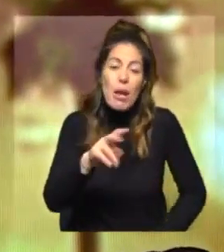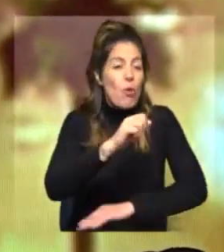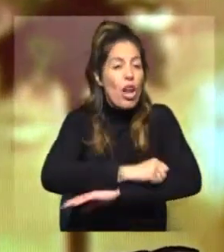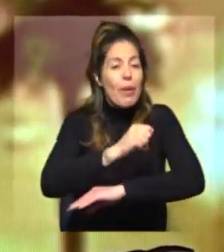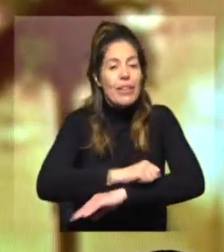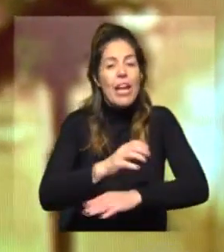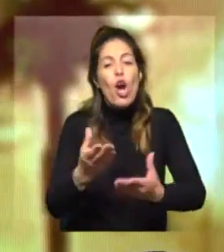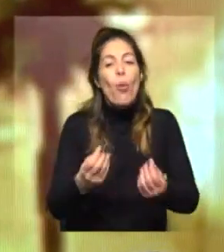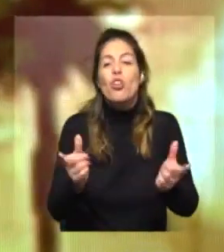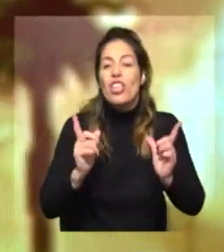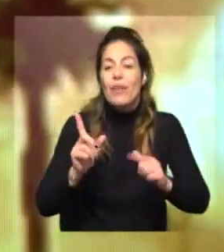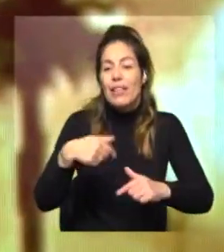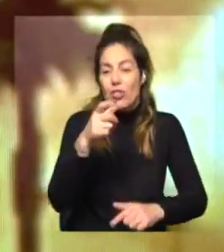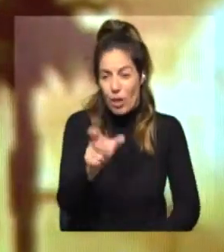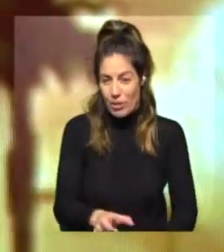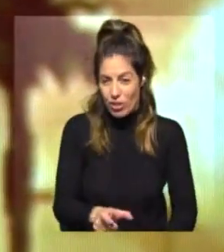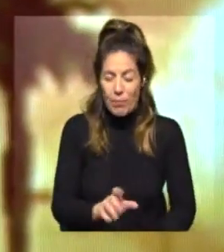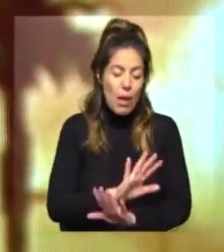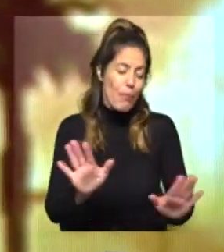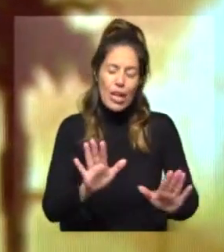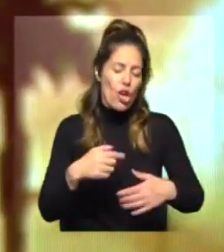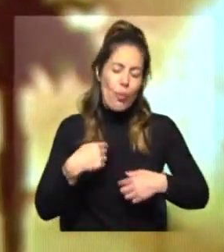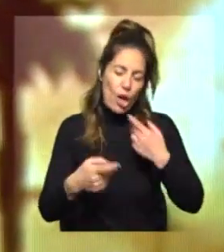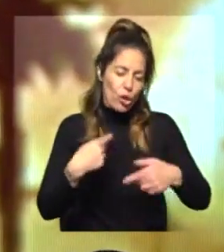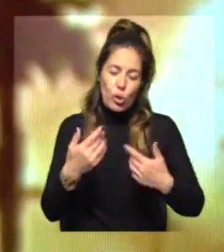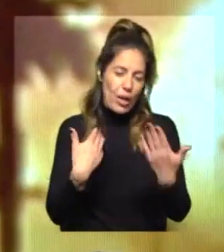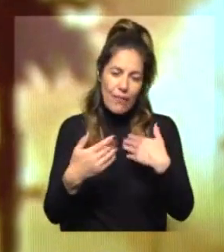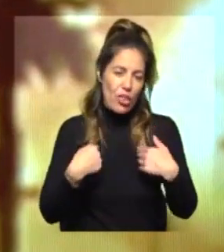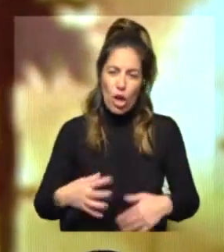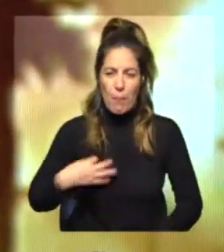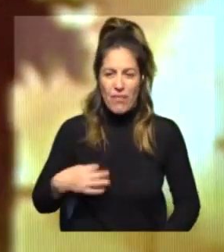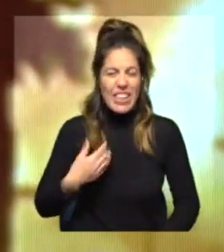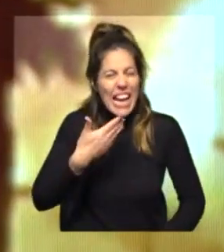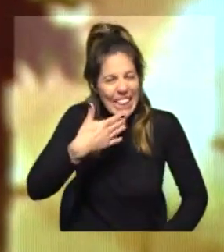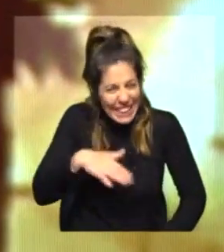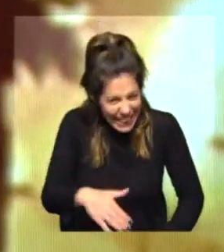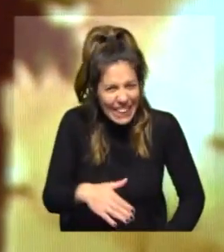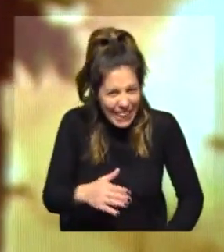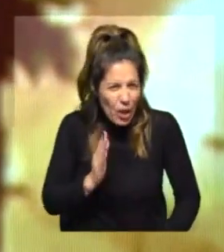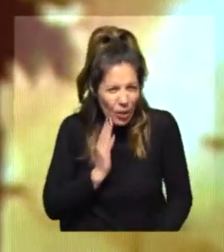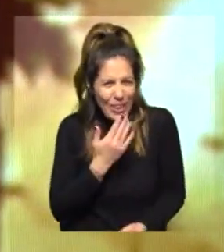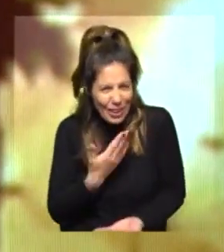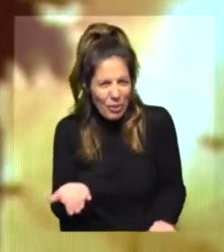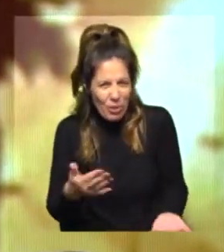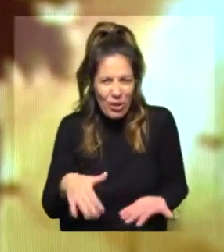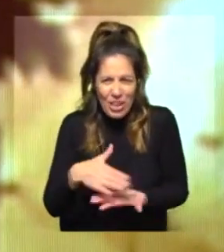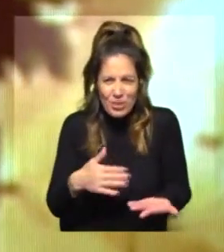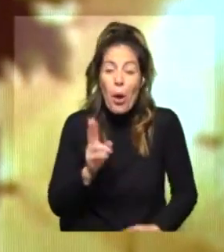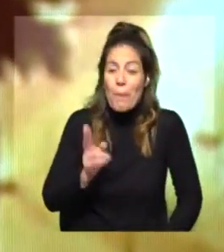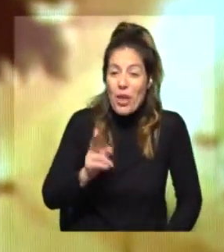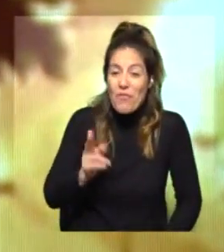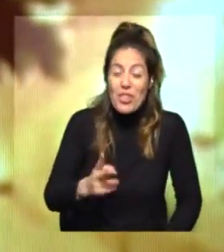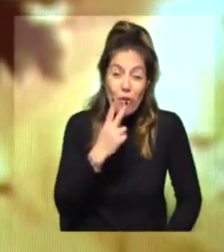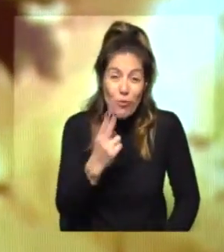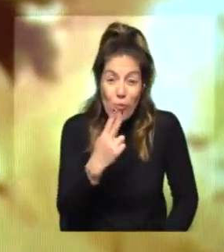todos los demás Pero basta de hacer de mi vida una metáfora de mi vida entienden lo ridículo del asunto está prohibido fumar en